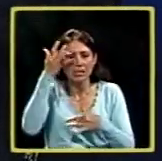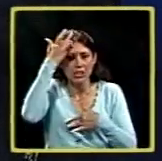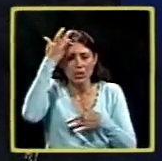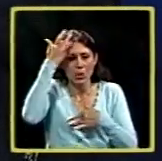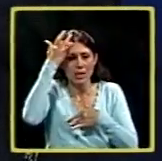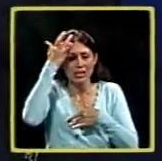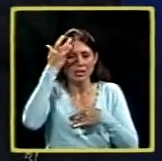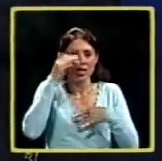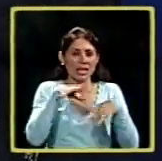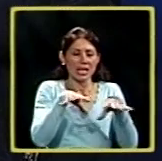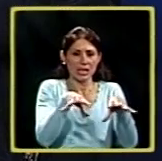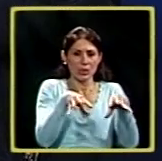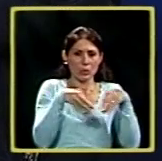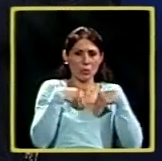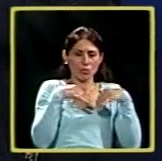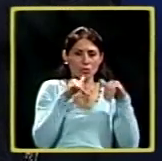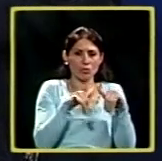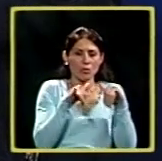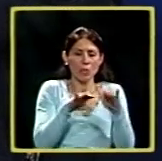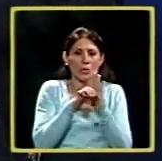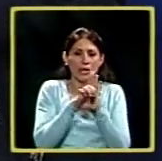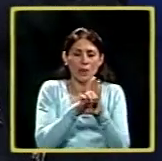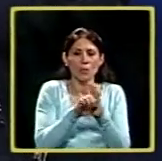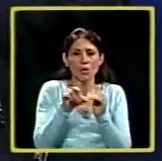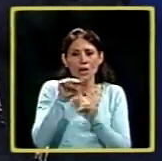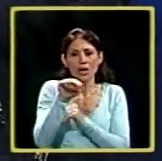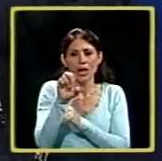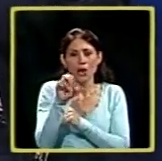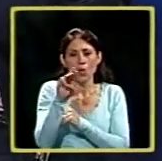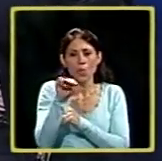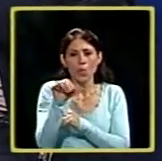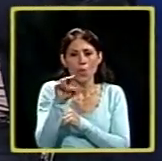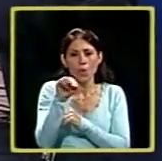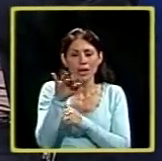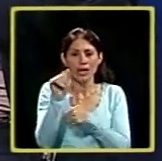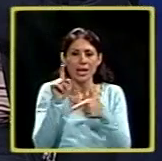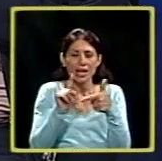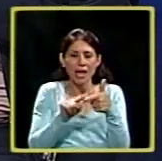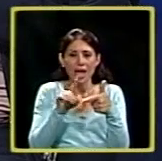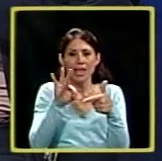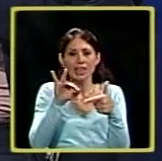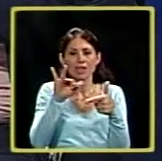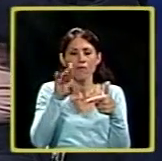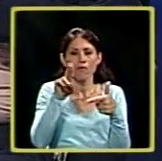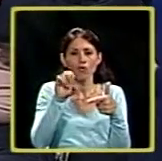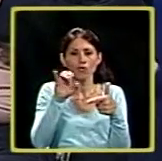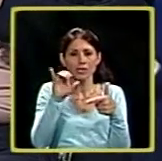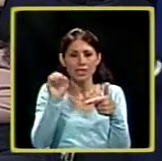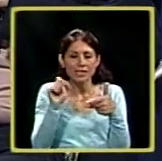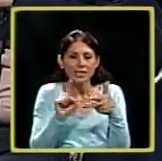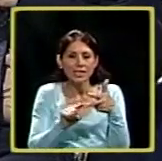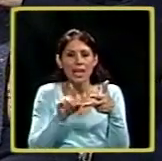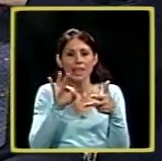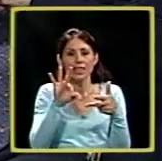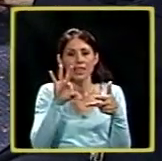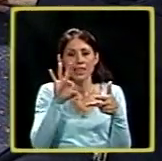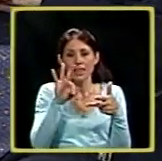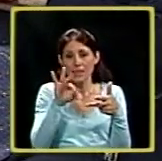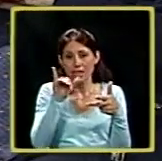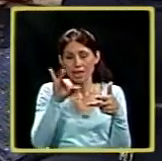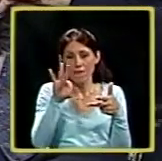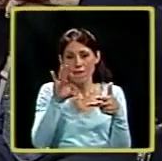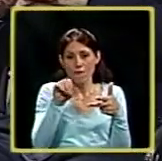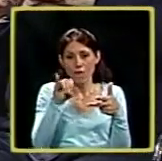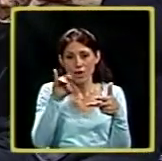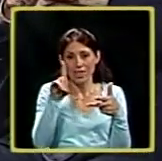trincheras, epidemias de neumonía, tifus exantemático, tifoidea, etcétera, por las condiciones